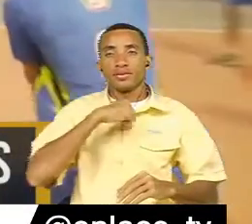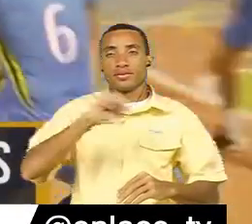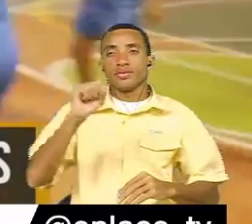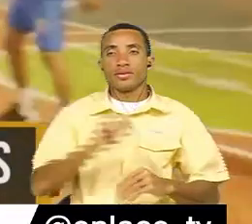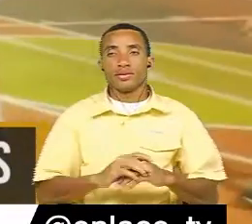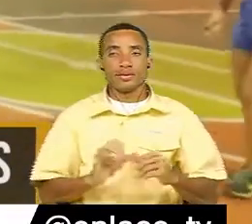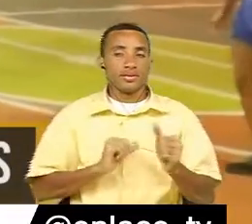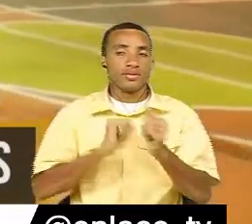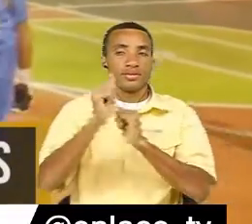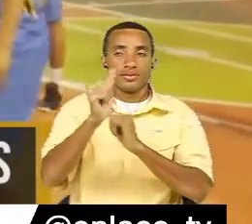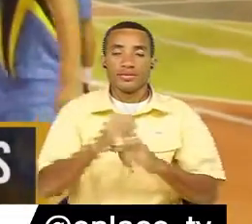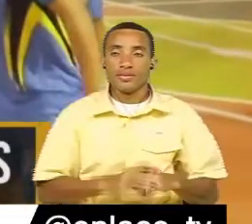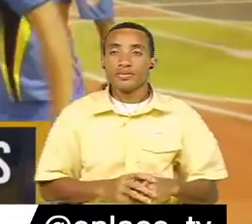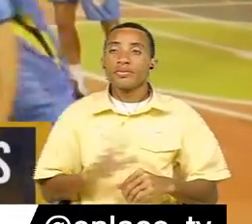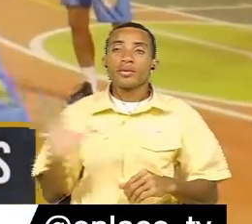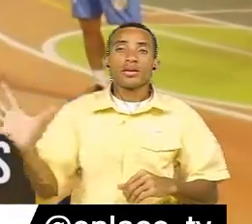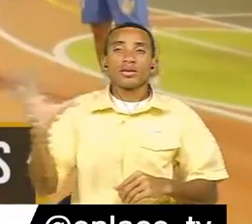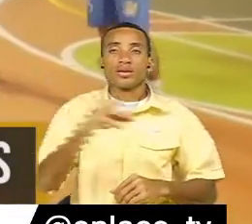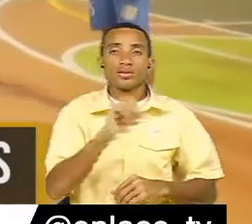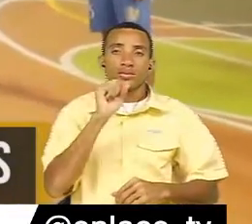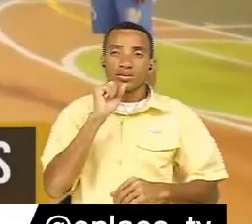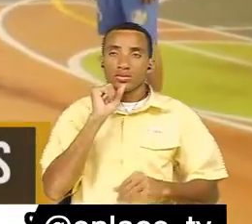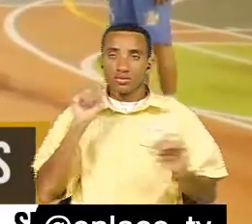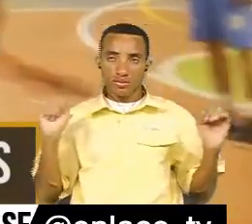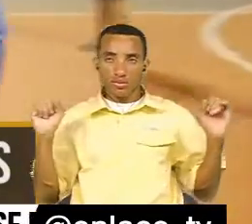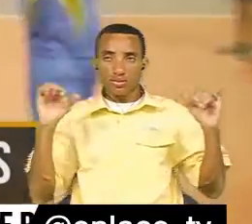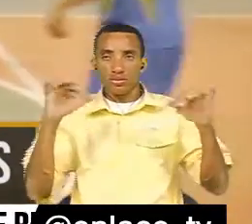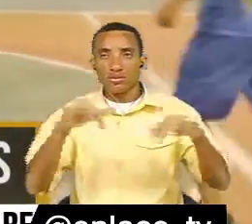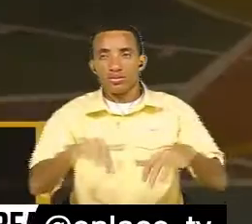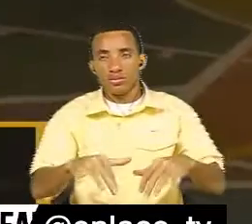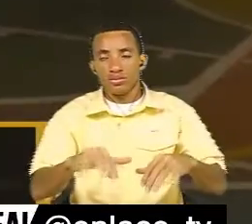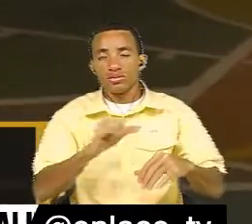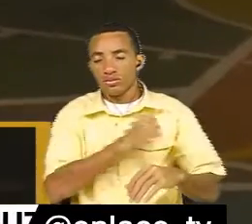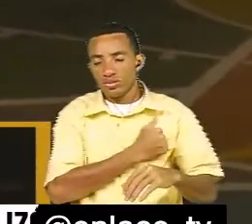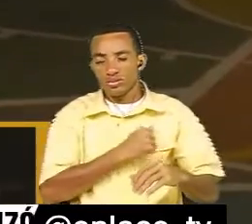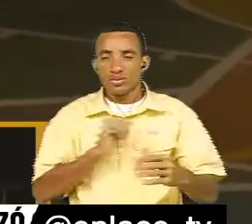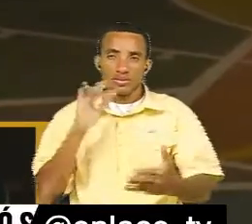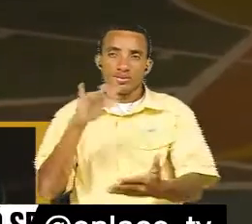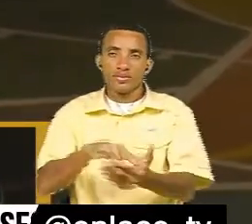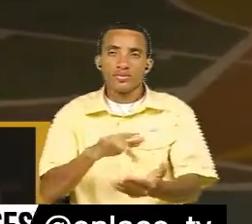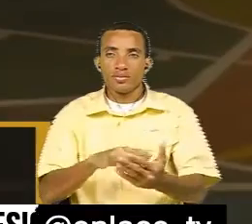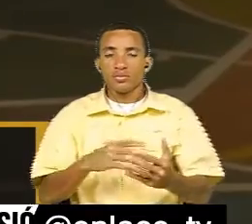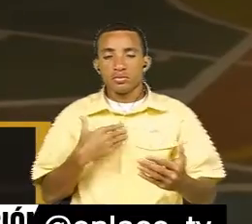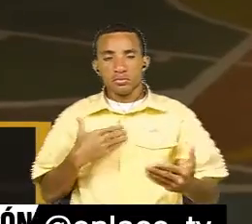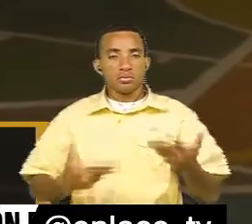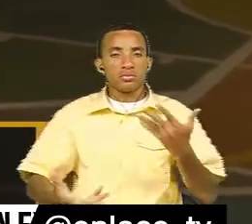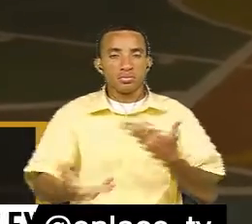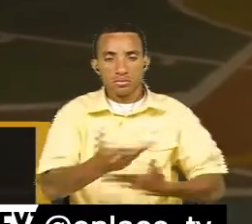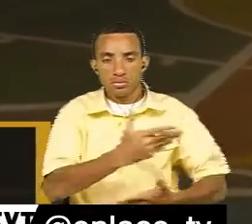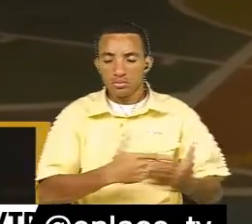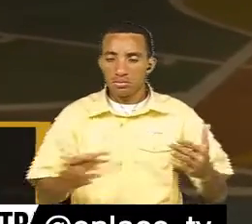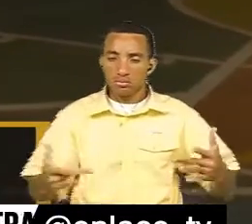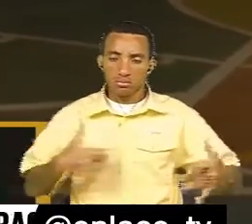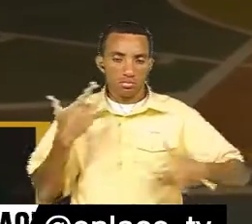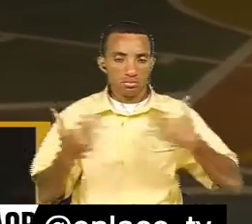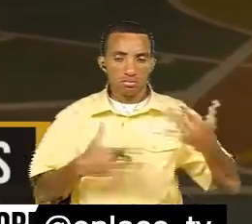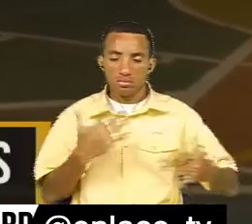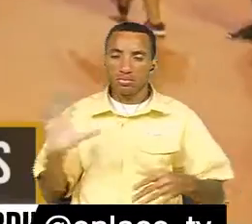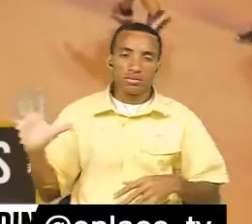ronda. Para todos los barranqueños, que por favor asistan a las Olimpiadas Municipales, que es un momento de esparcimiento y deportivo para todos nosotros, para